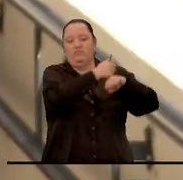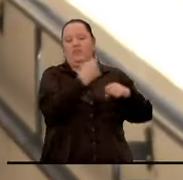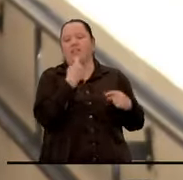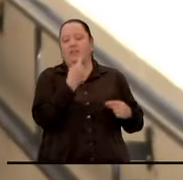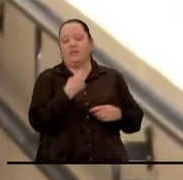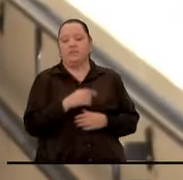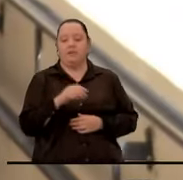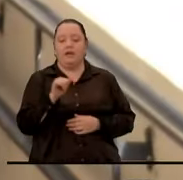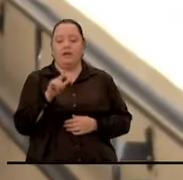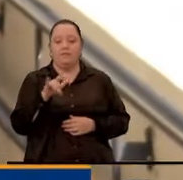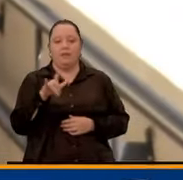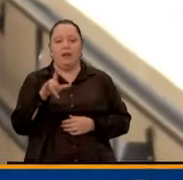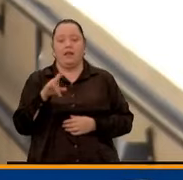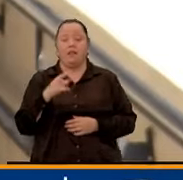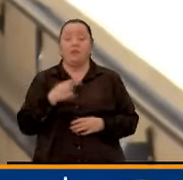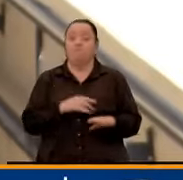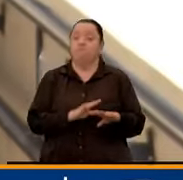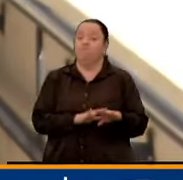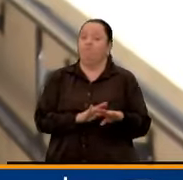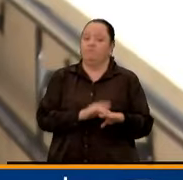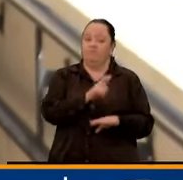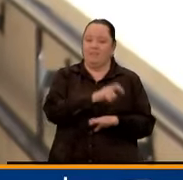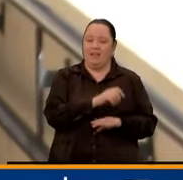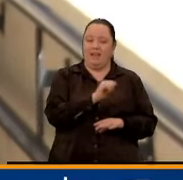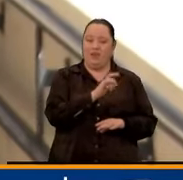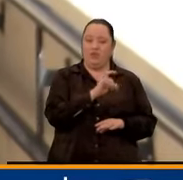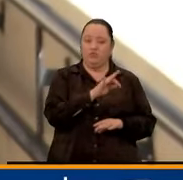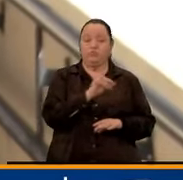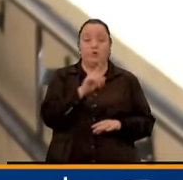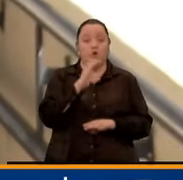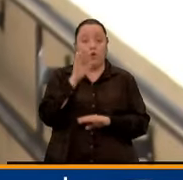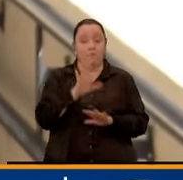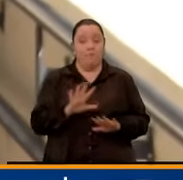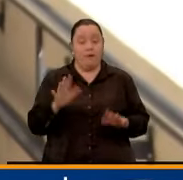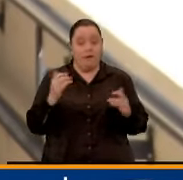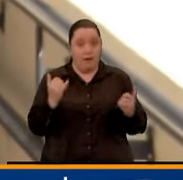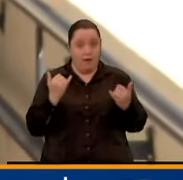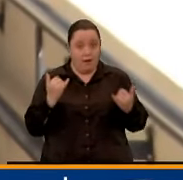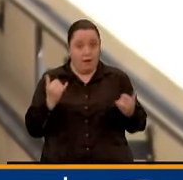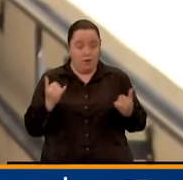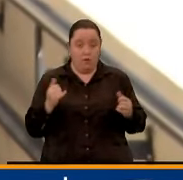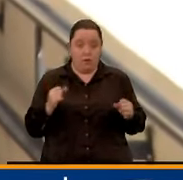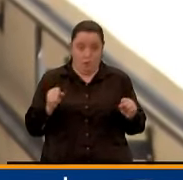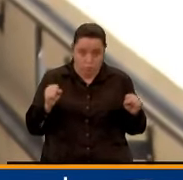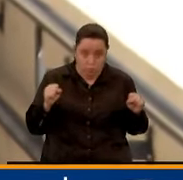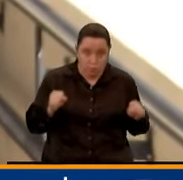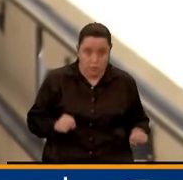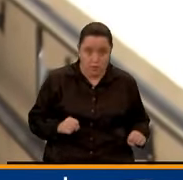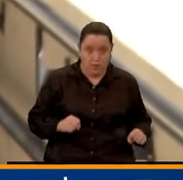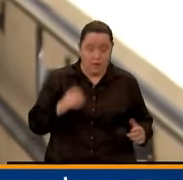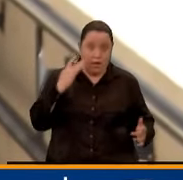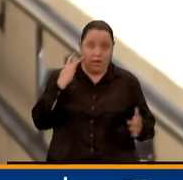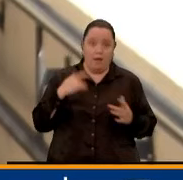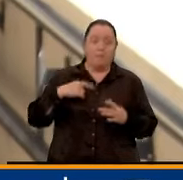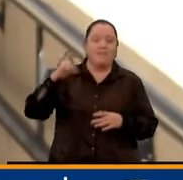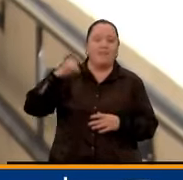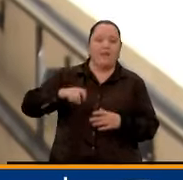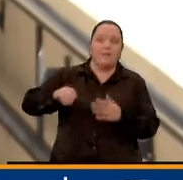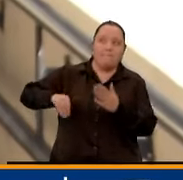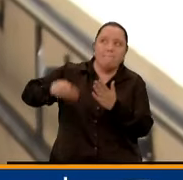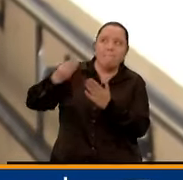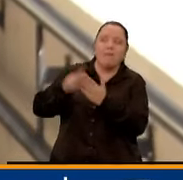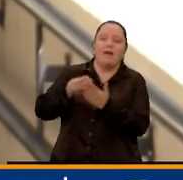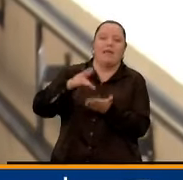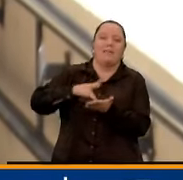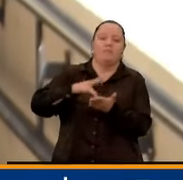Ana Milena, la advertencia de Acosta es porque el país en este momento no está en la capacidad de pagar sus obligaciones de deuda